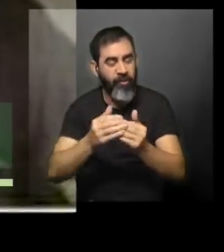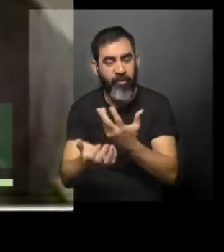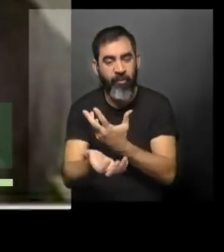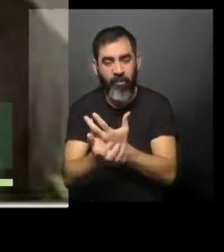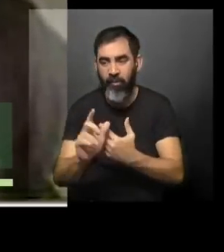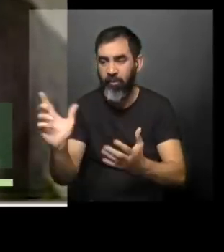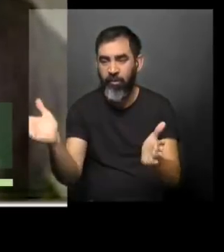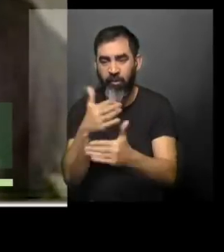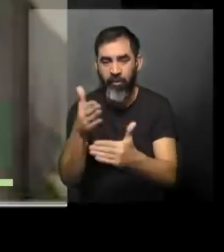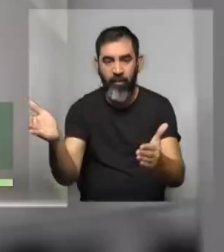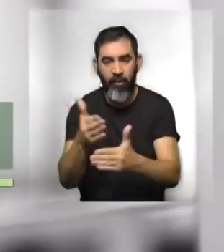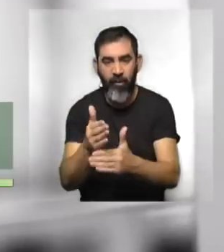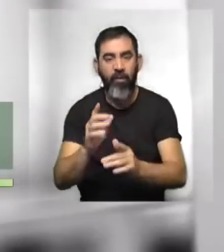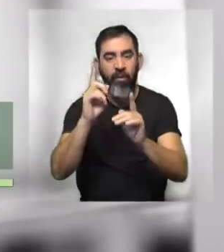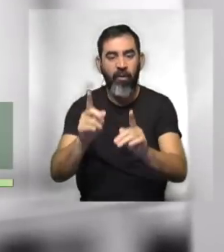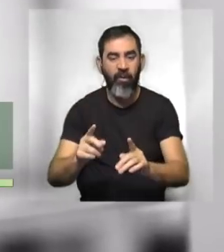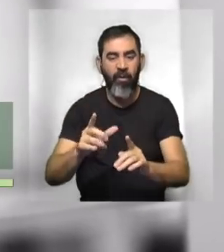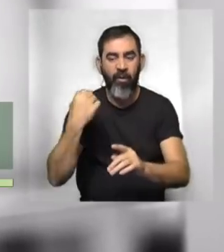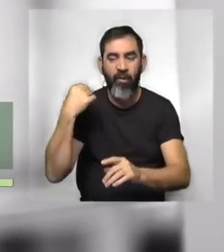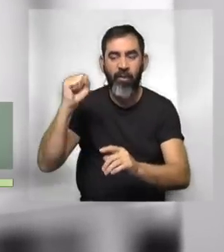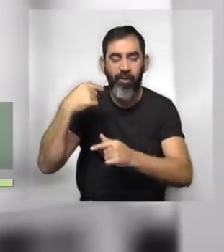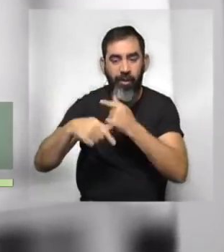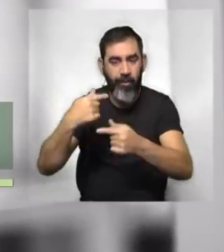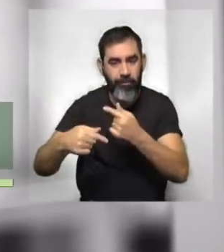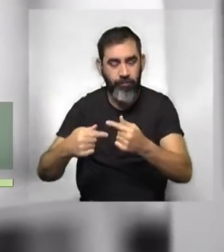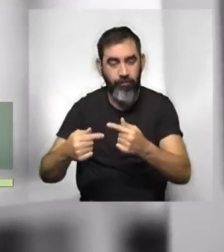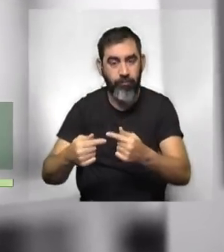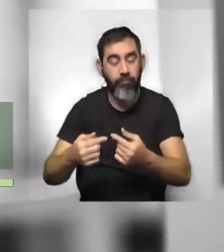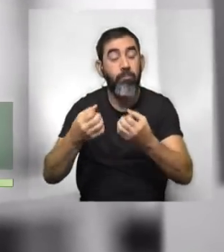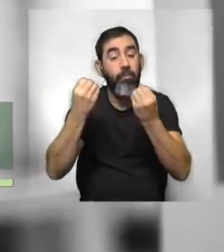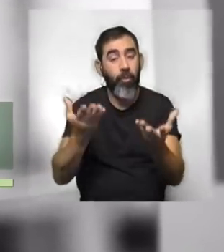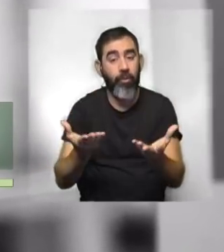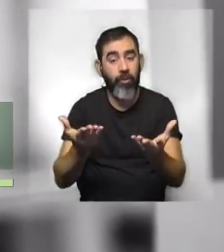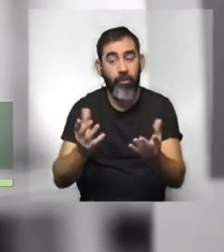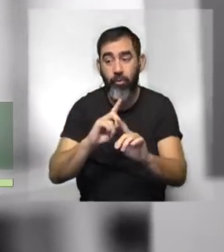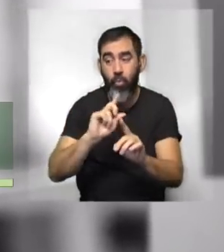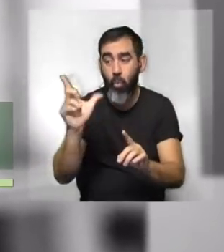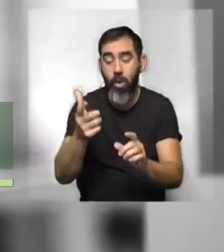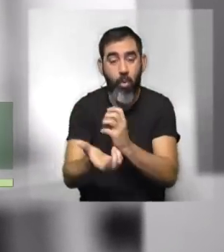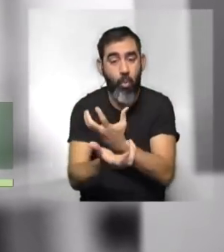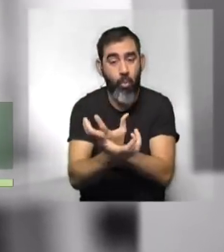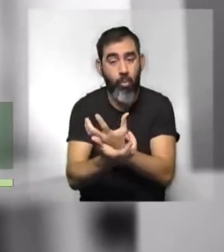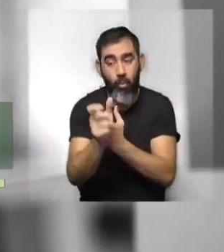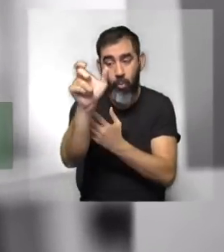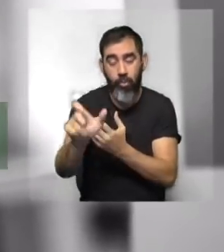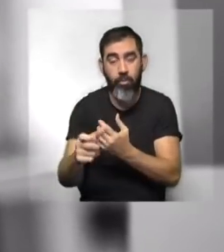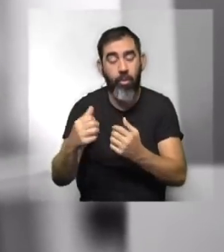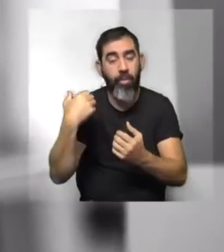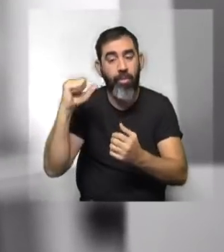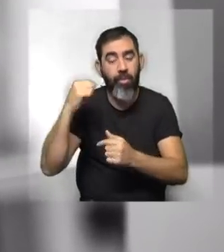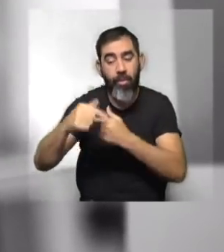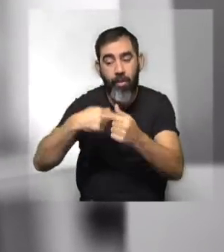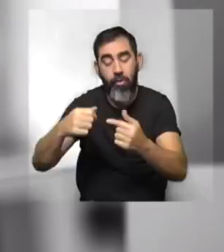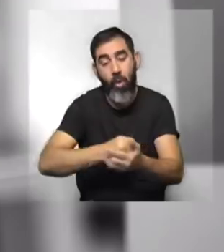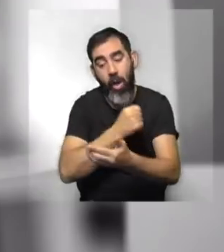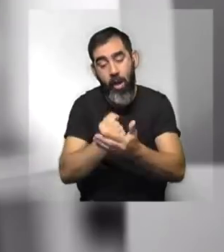restos de tocino y además la permanencia del delito es indiscutible justamente porque al no aparecer estos el delito se perpetúa hasta